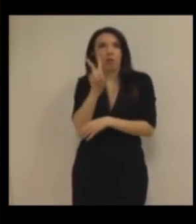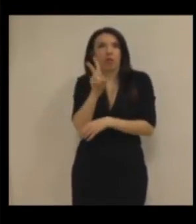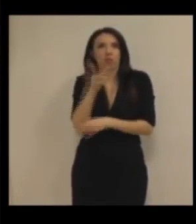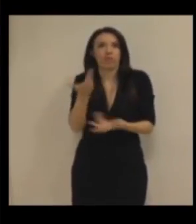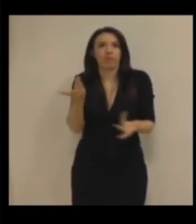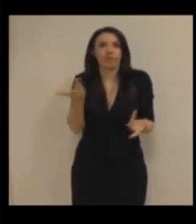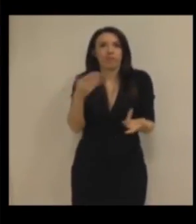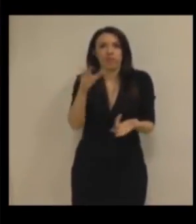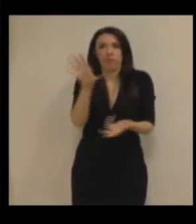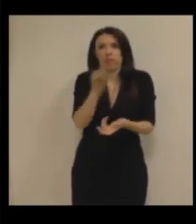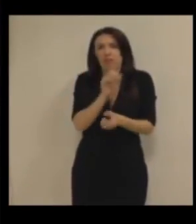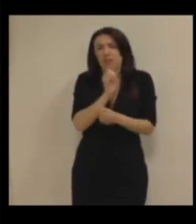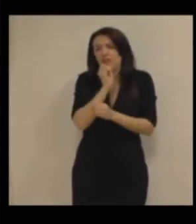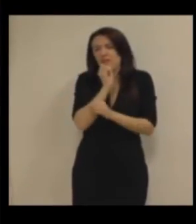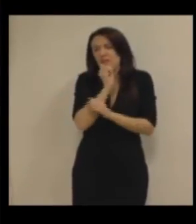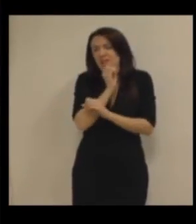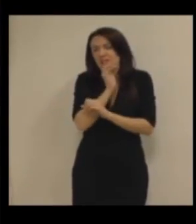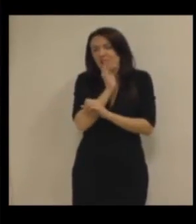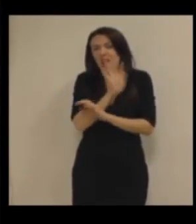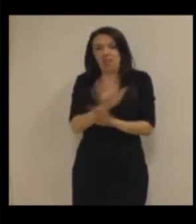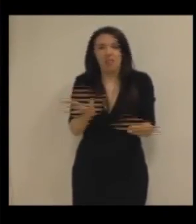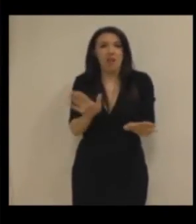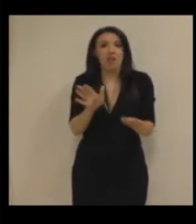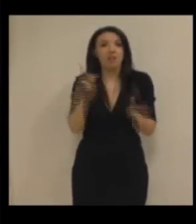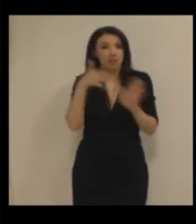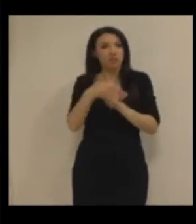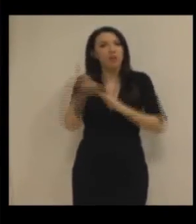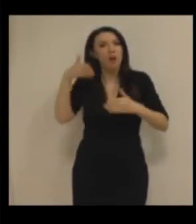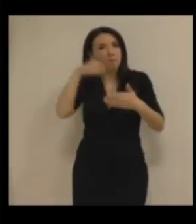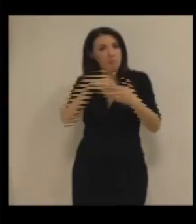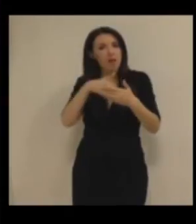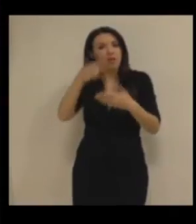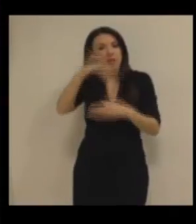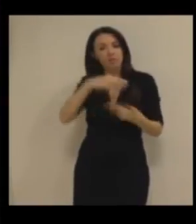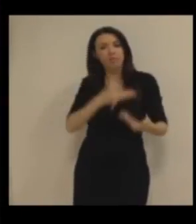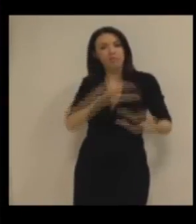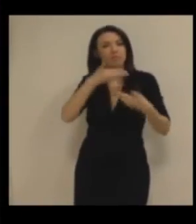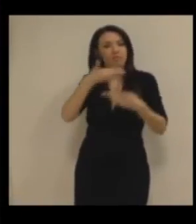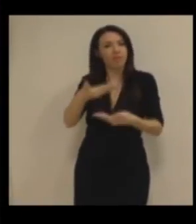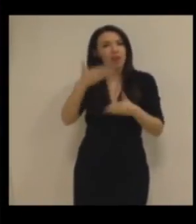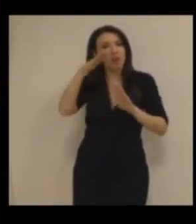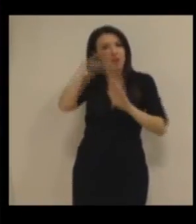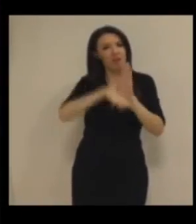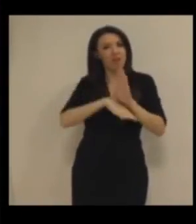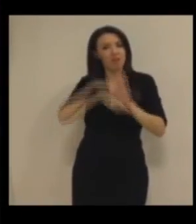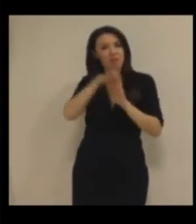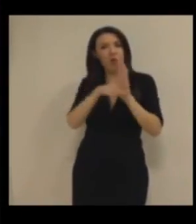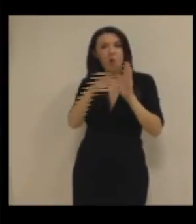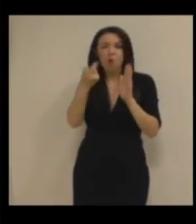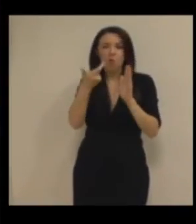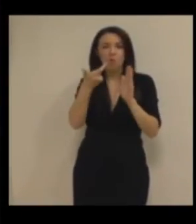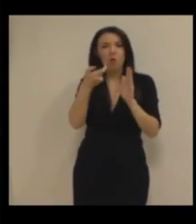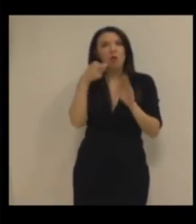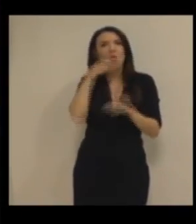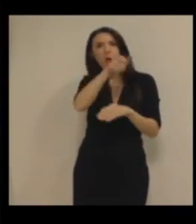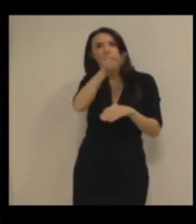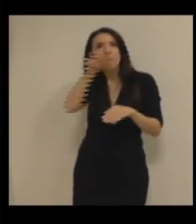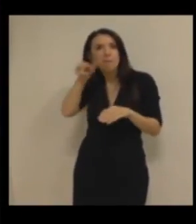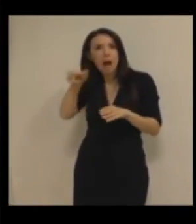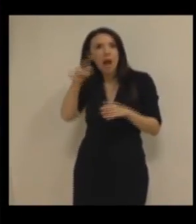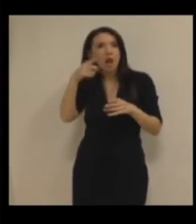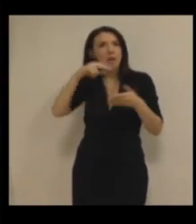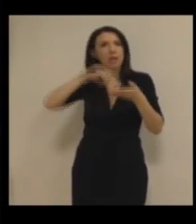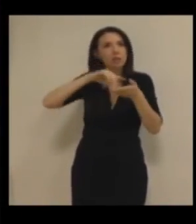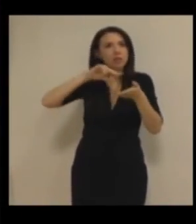hay quien lo entienda, ¿no? Entonces ahí hay una barrera que también es la que ayudamos a superar, digamos, quitando un poco jerga de por medio